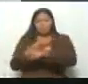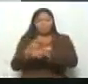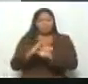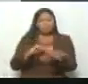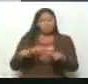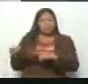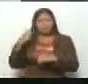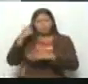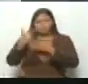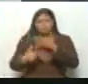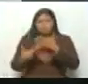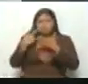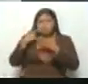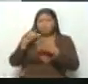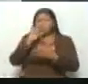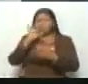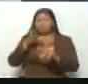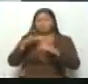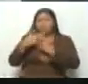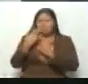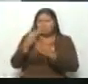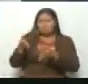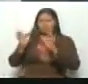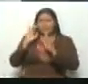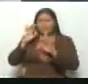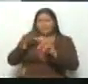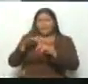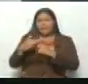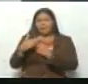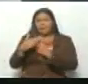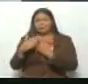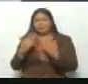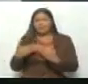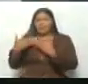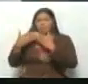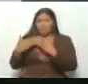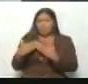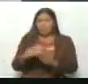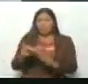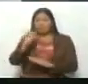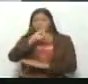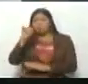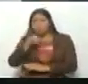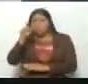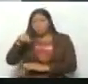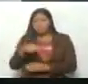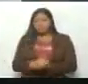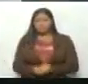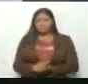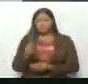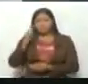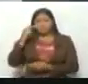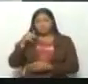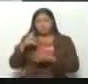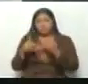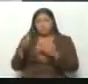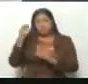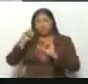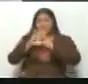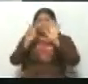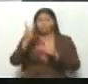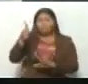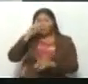Ya tenemos todo un parte de la situación de infraestructura del estado Mérida y sur del lago Zulia. También tenemos un efecto que es lógico